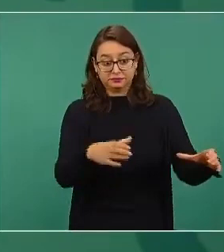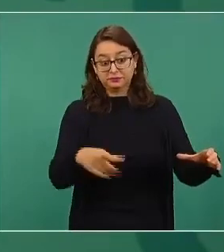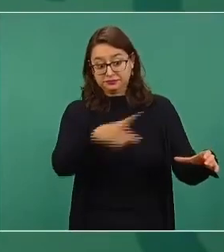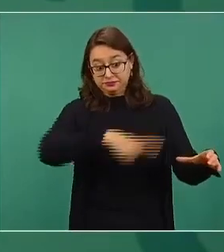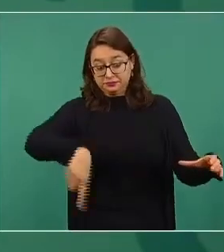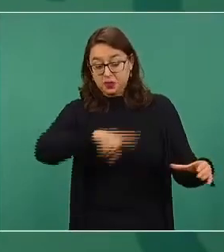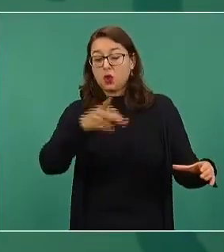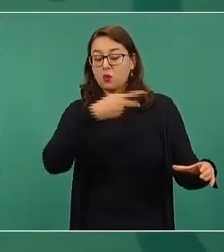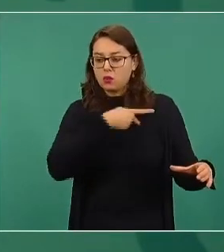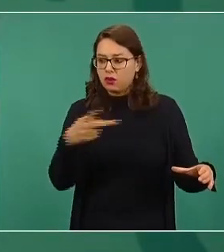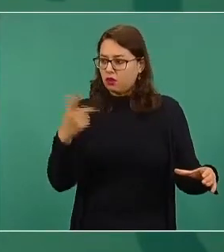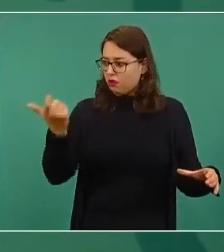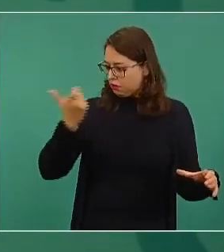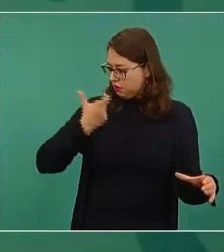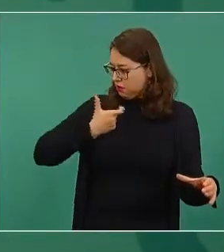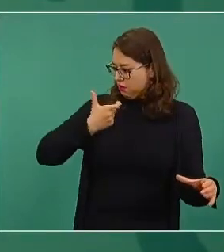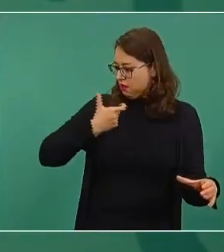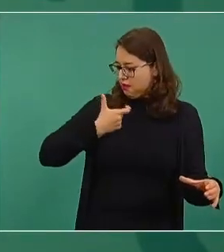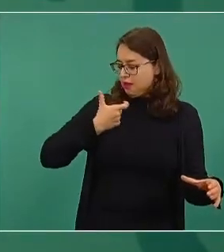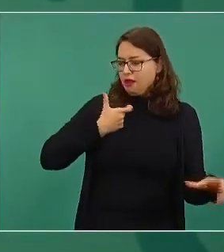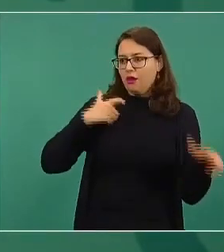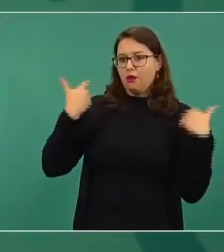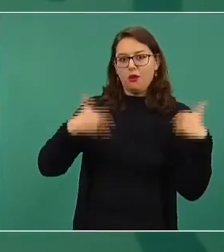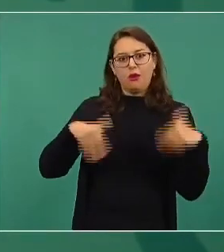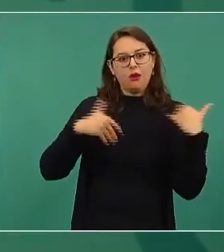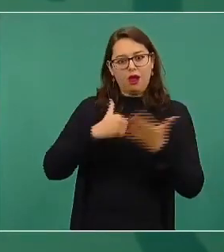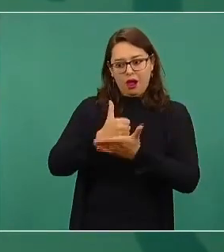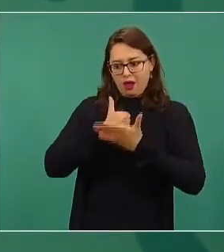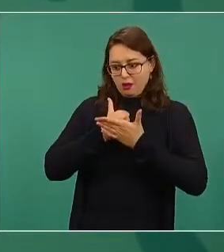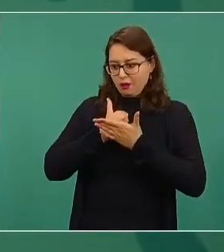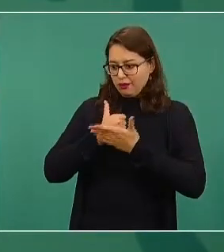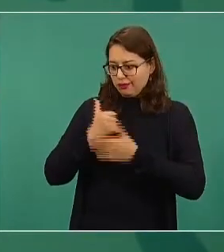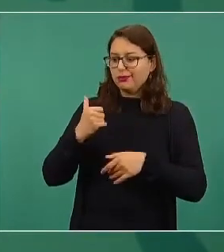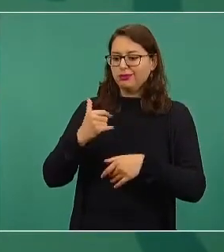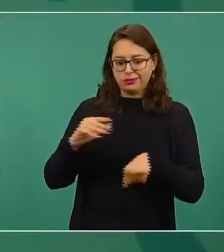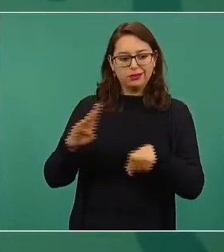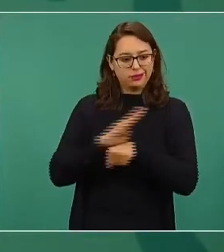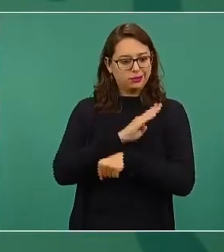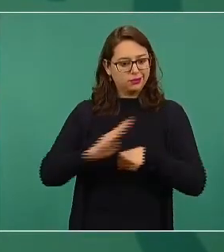los que donen, aporten,